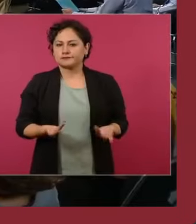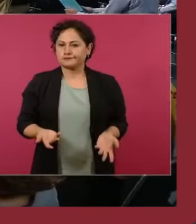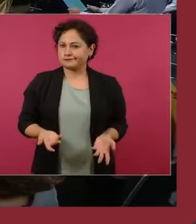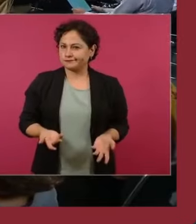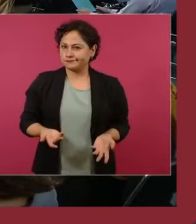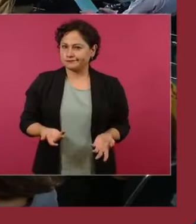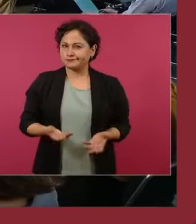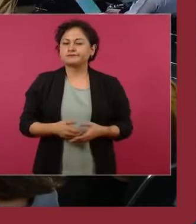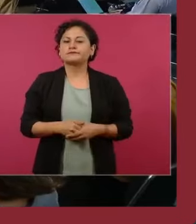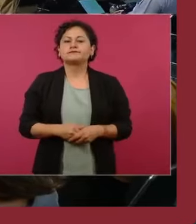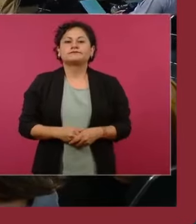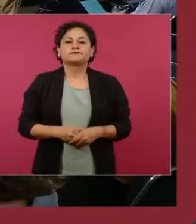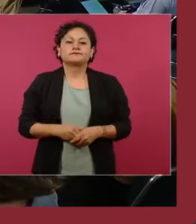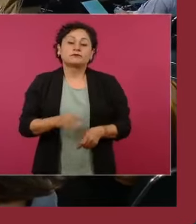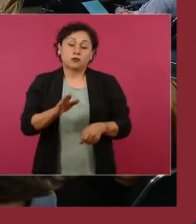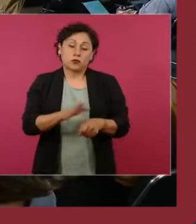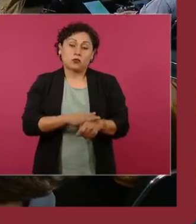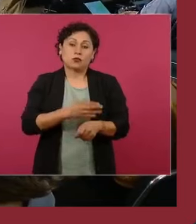Entonces,